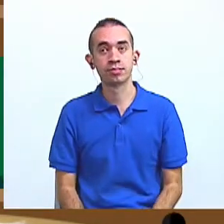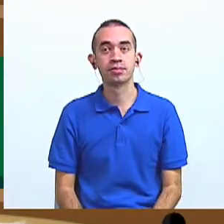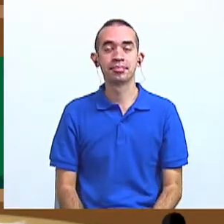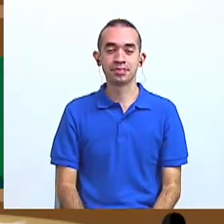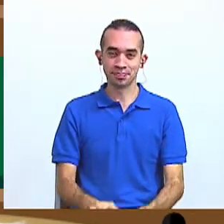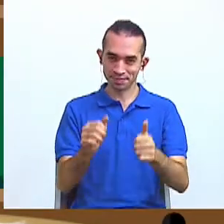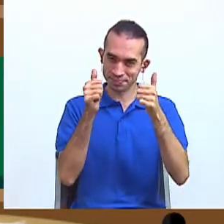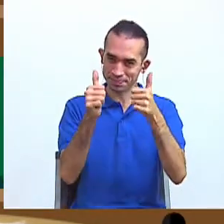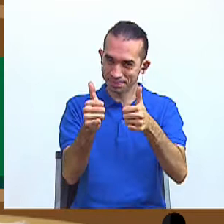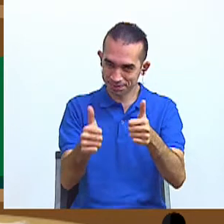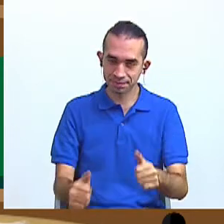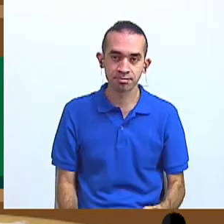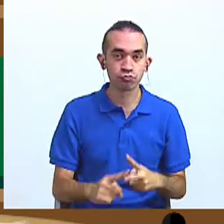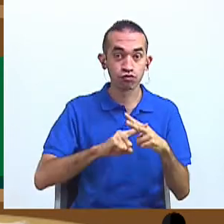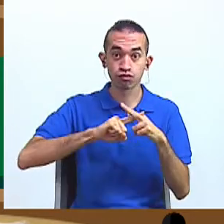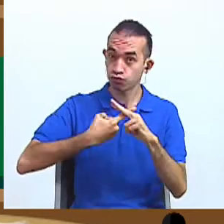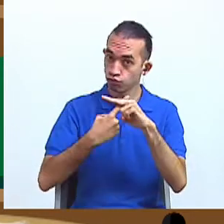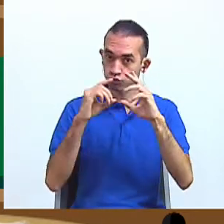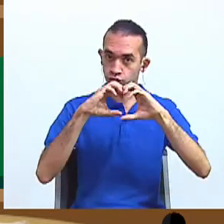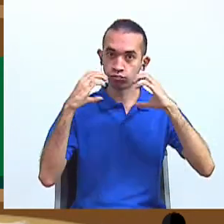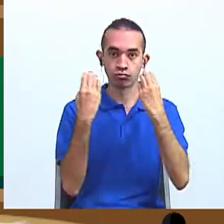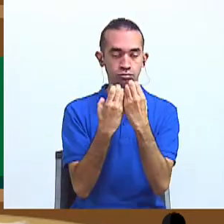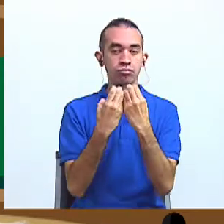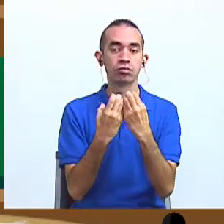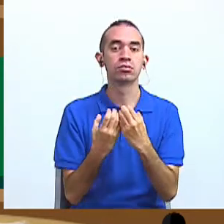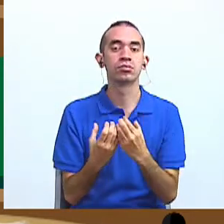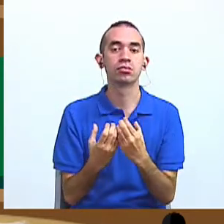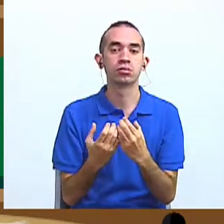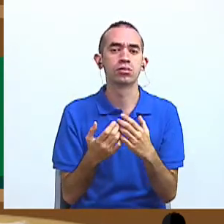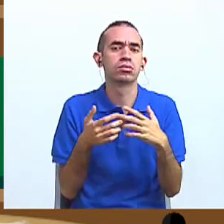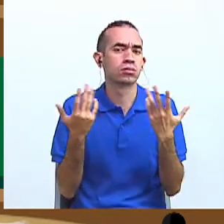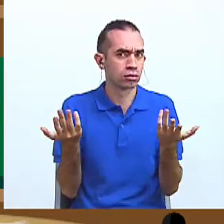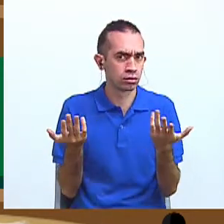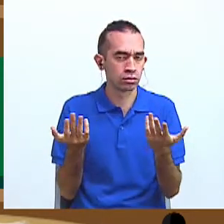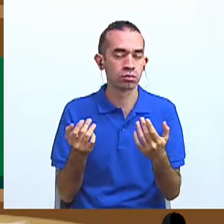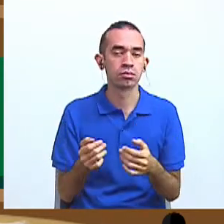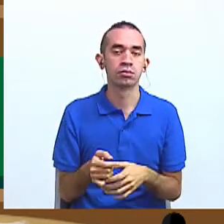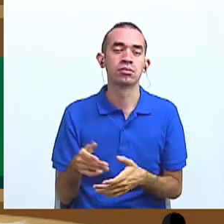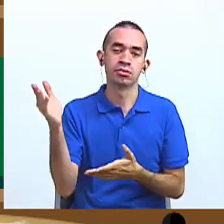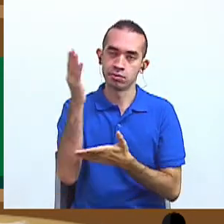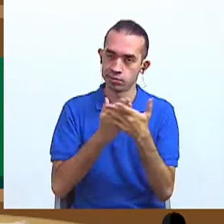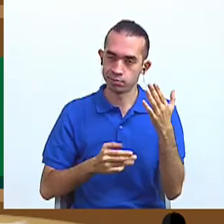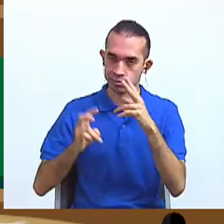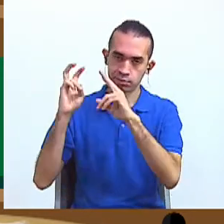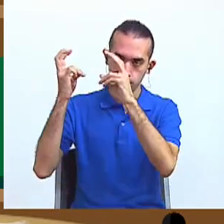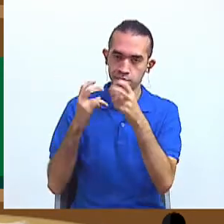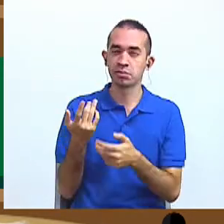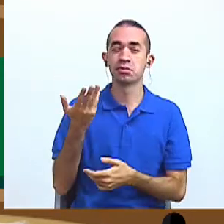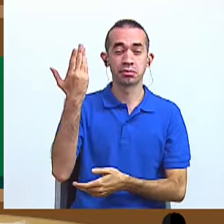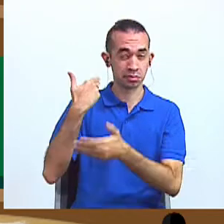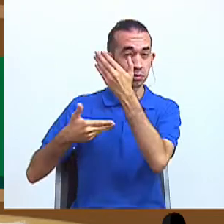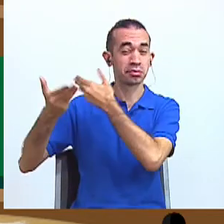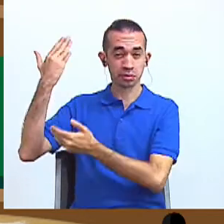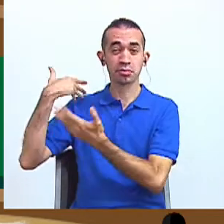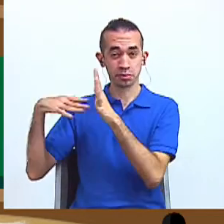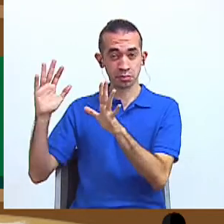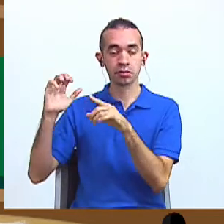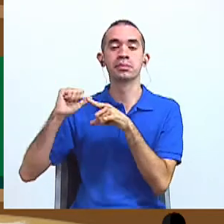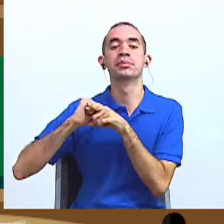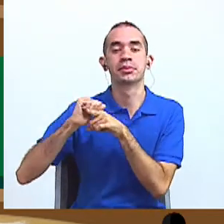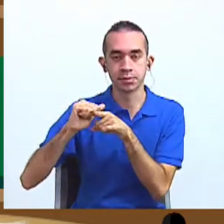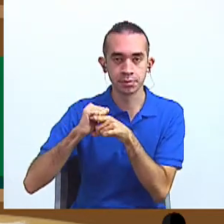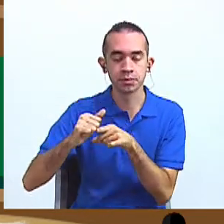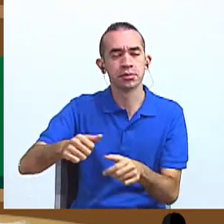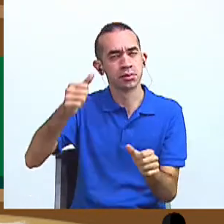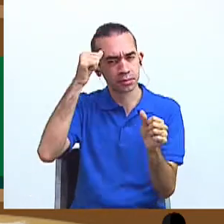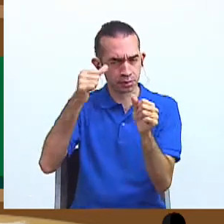Muy bien, vamos a dar inicio a nuestra clase, pero para eso vamos a retomar algunos temas que hemos visto en las semanas anteriores. ¿Se